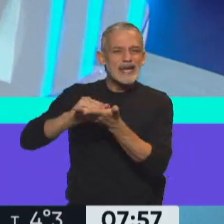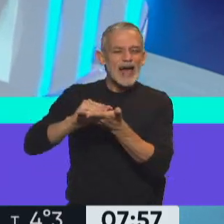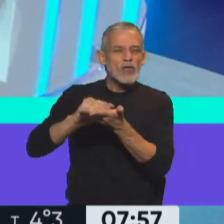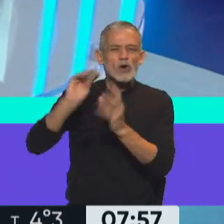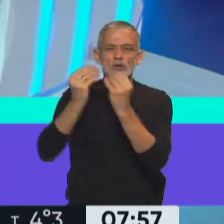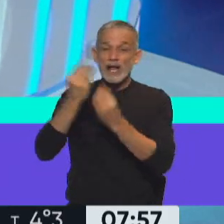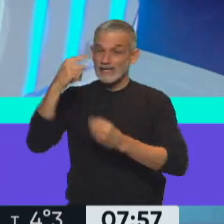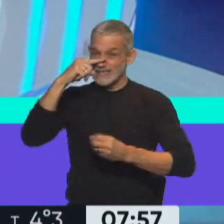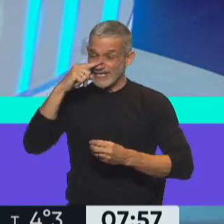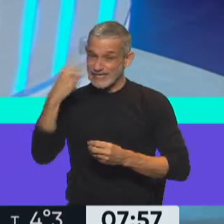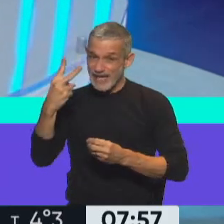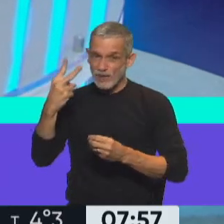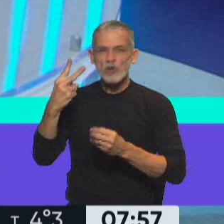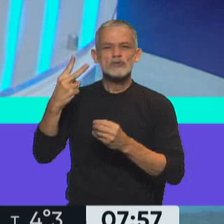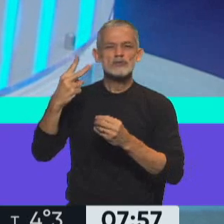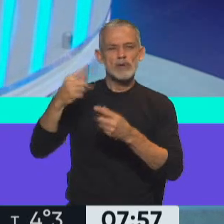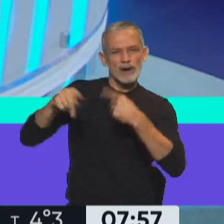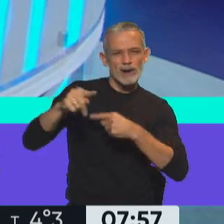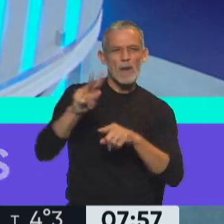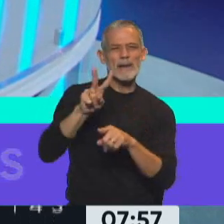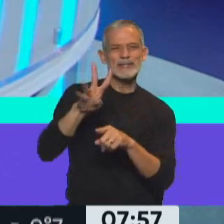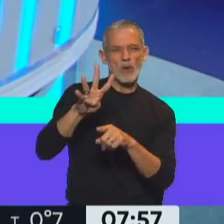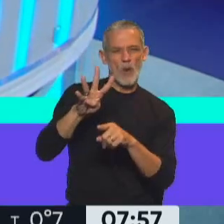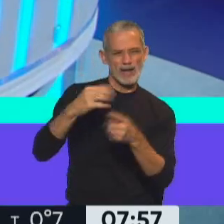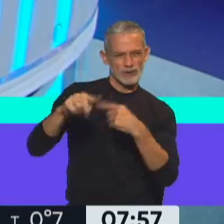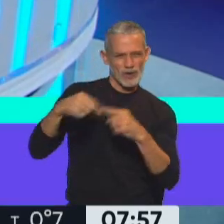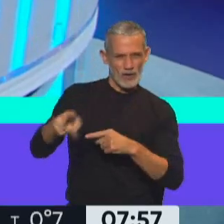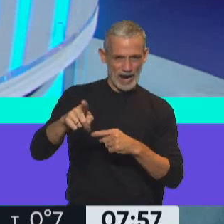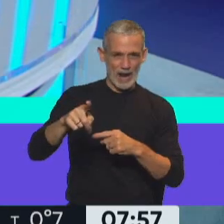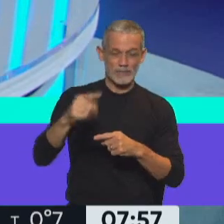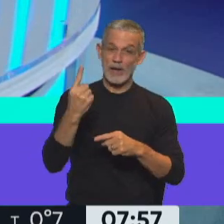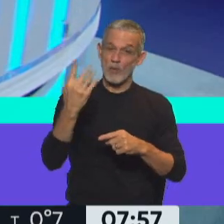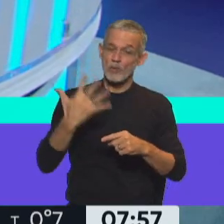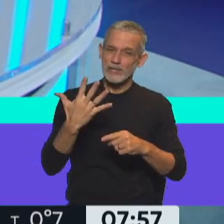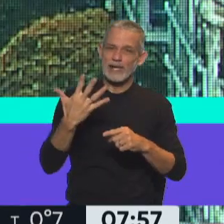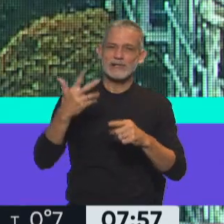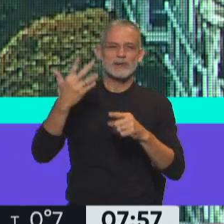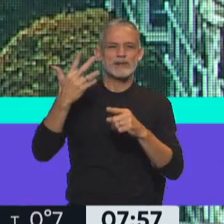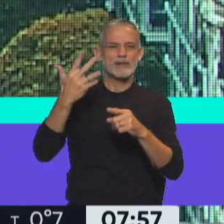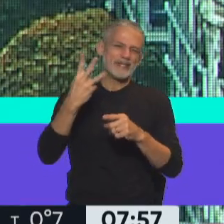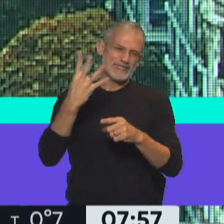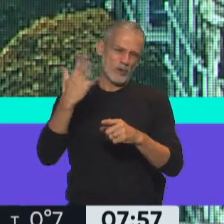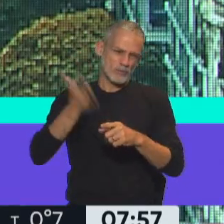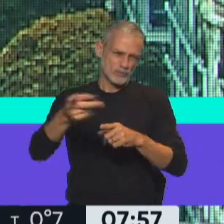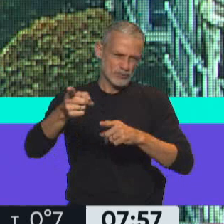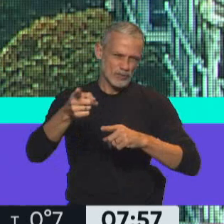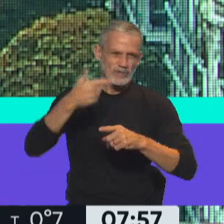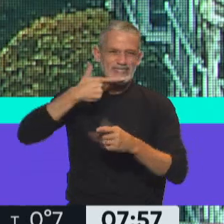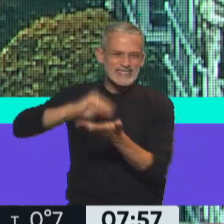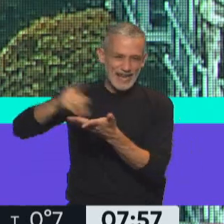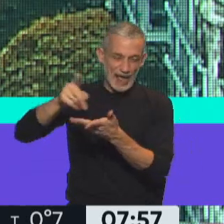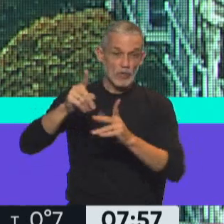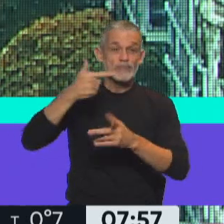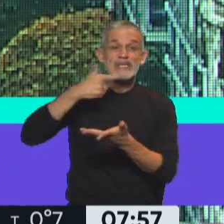72 hablarán de la cámara cada dos un tercio un tercio del senado exactamente y esto hay que decir el caso de los